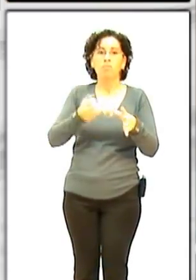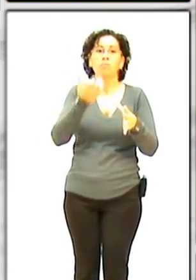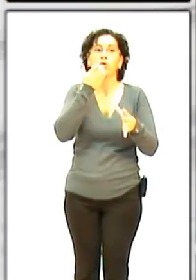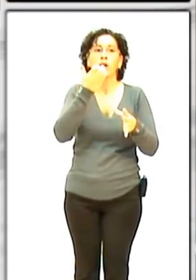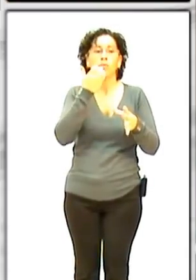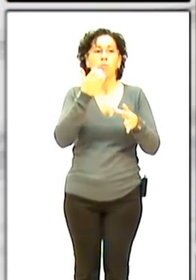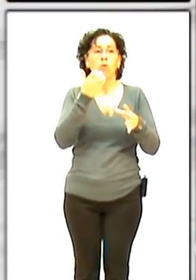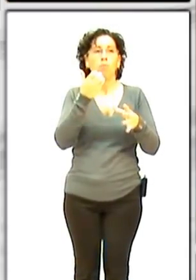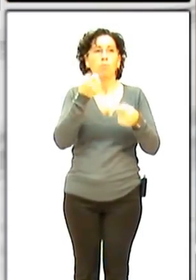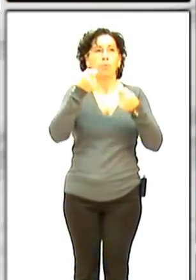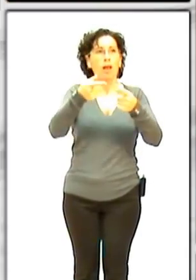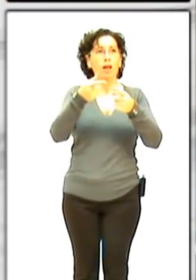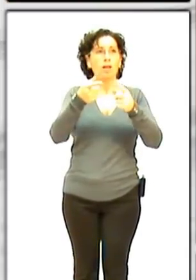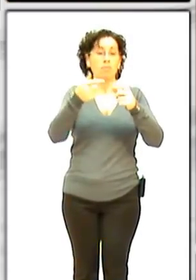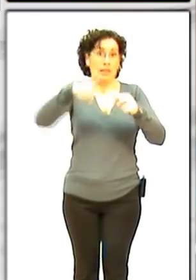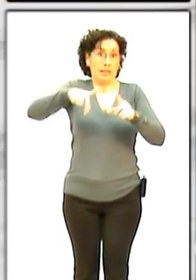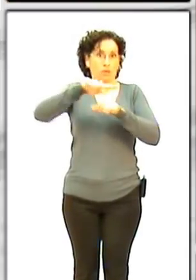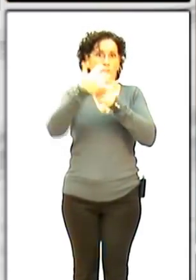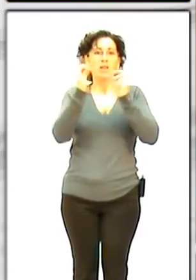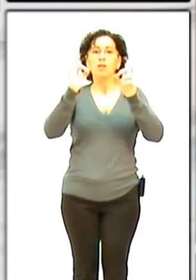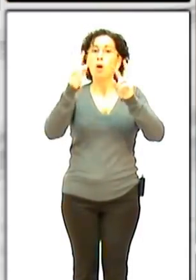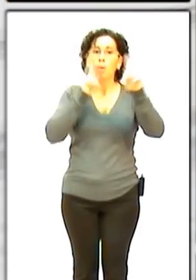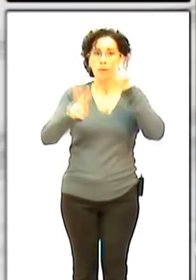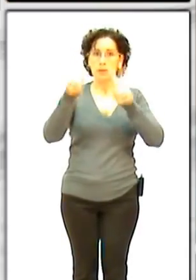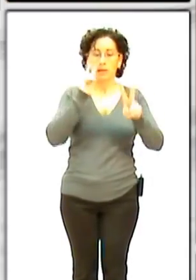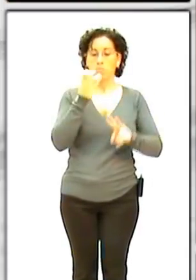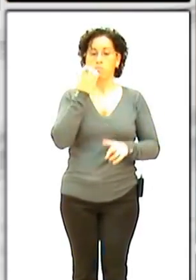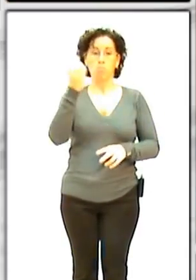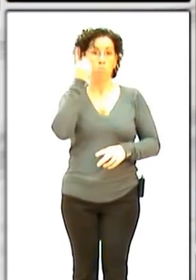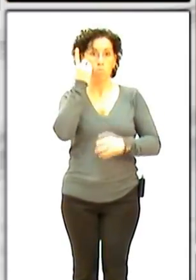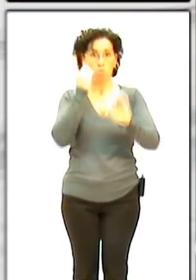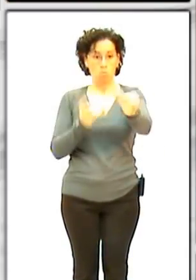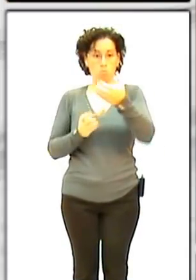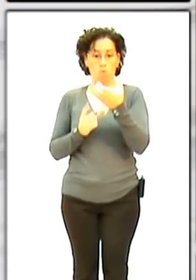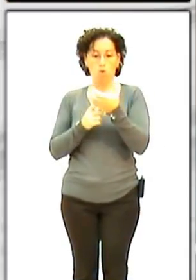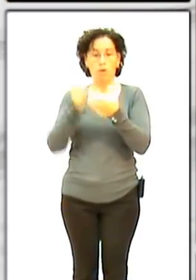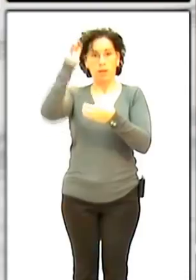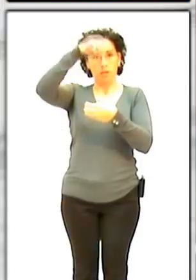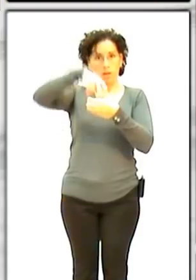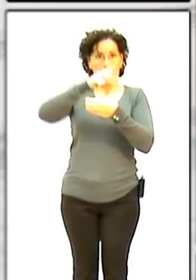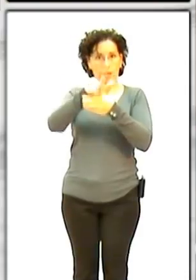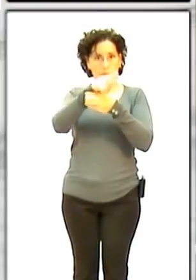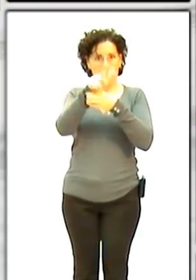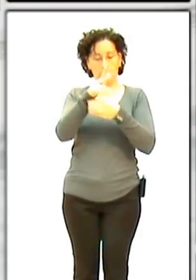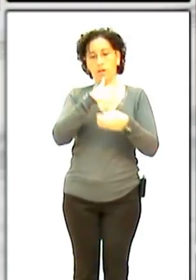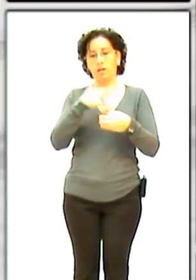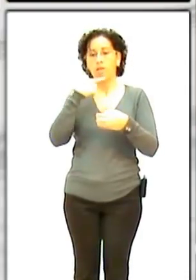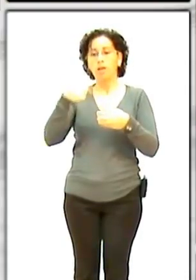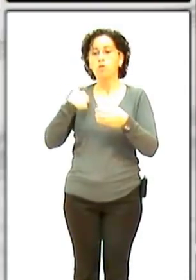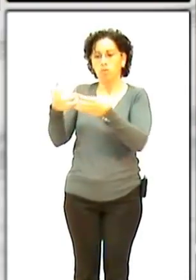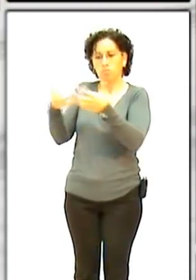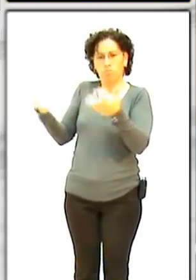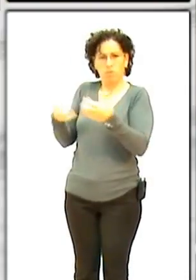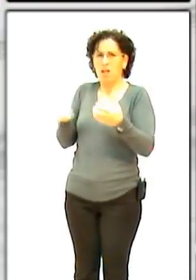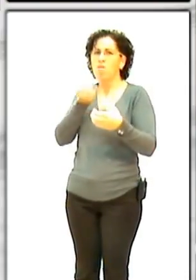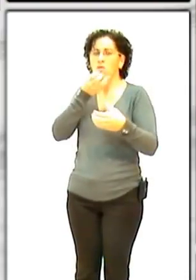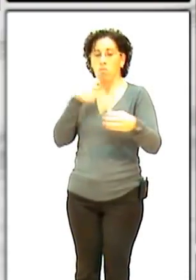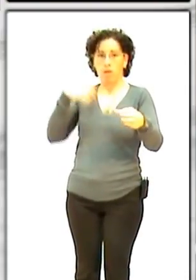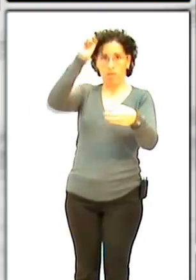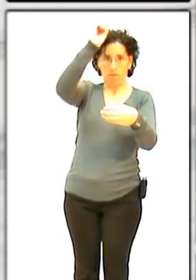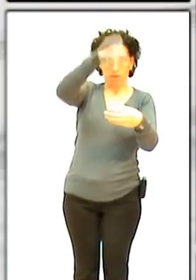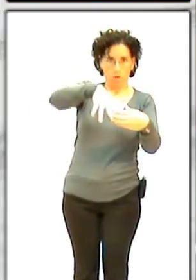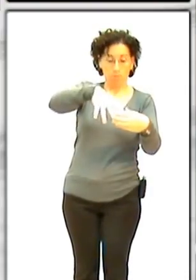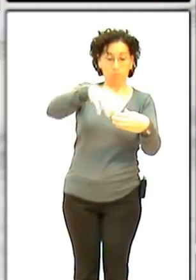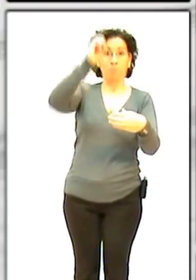vista, a través de un teléfono móvil, una cámara. Tú sobreimprimes información sintética.